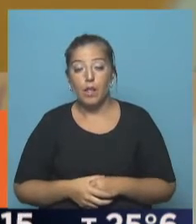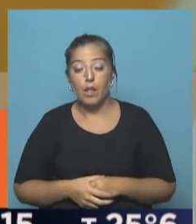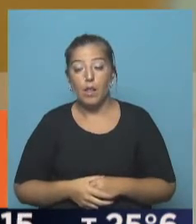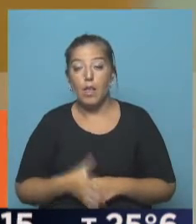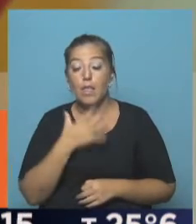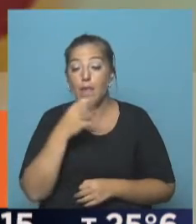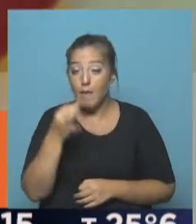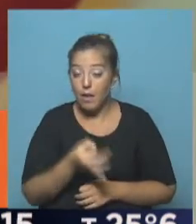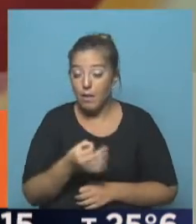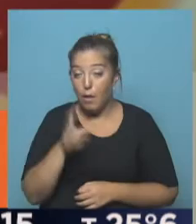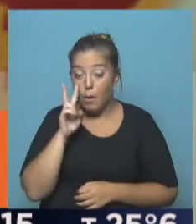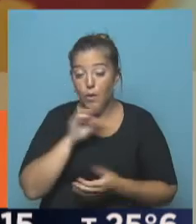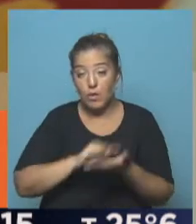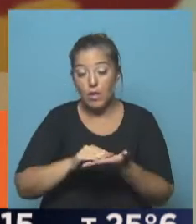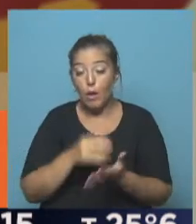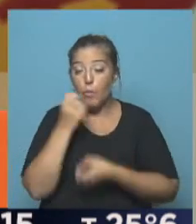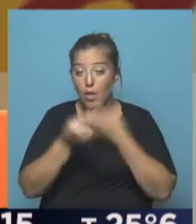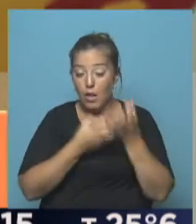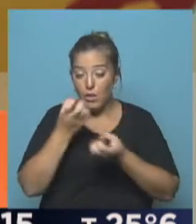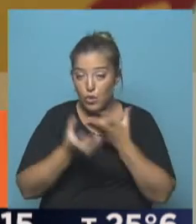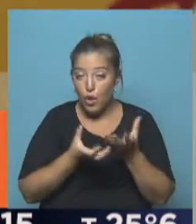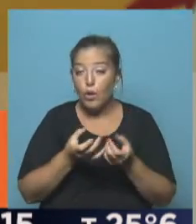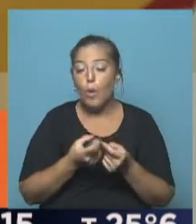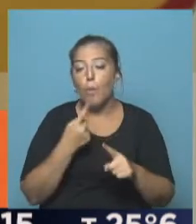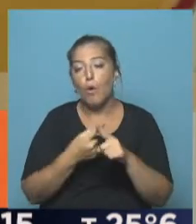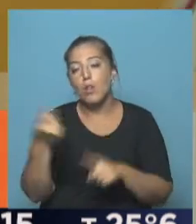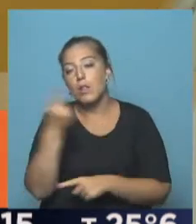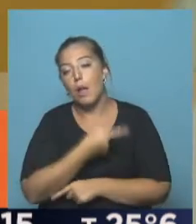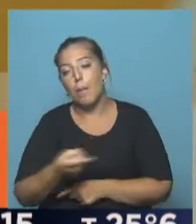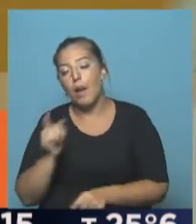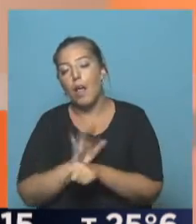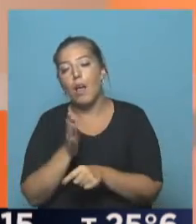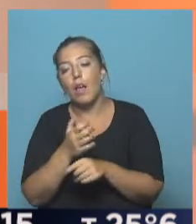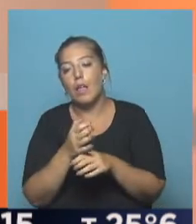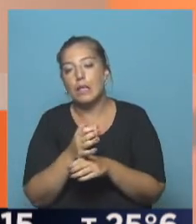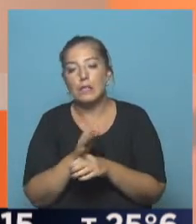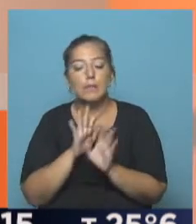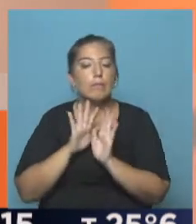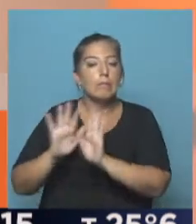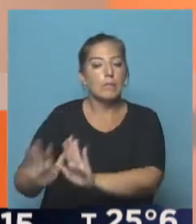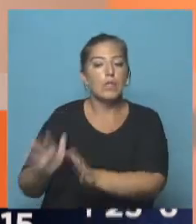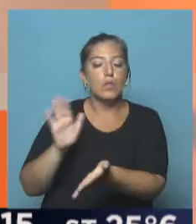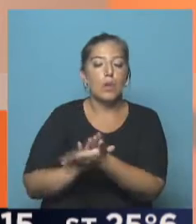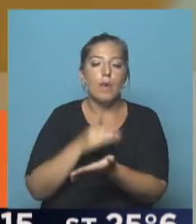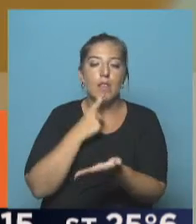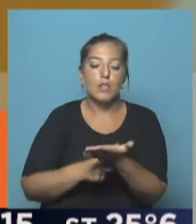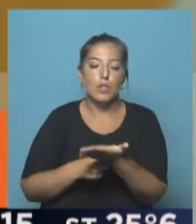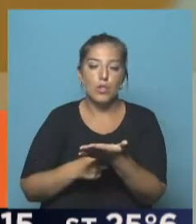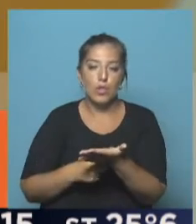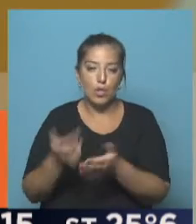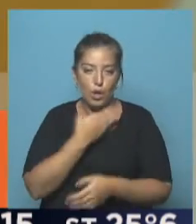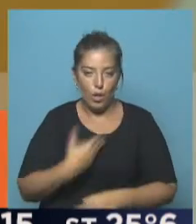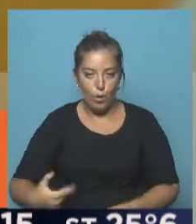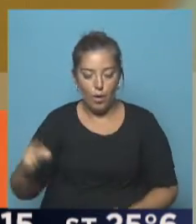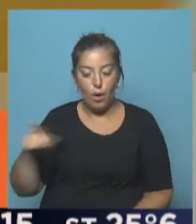John McCain haciendo prácticamente una declaración por semana en la cual toma distancia de los pasos que va dando la administración. Me parece